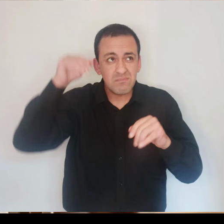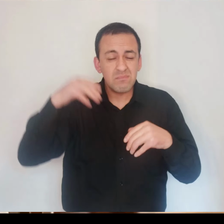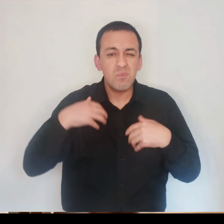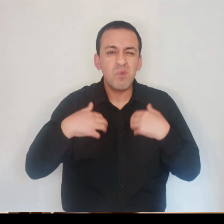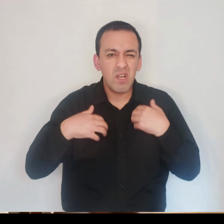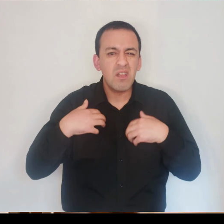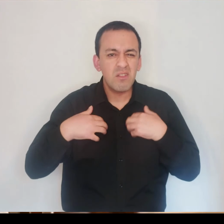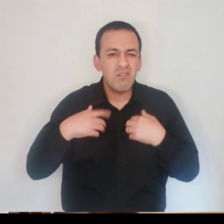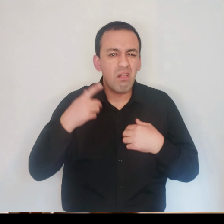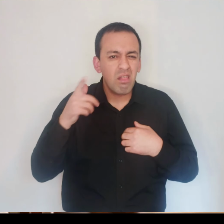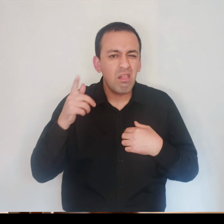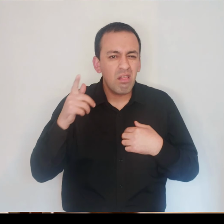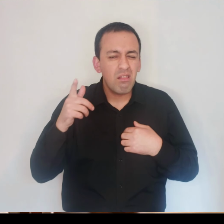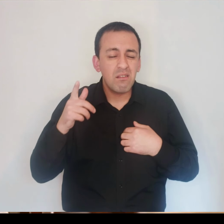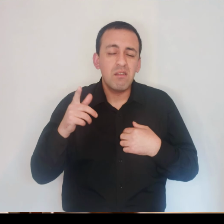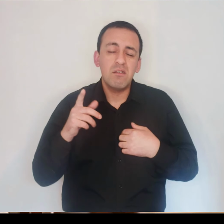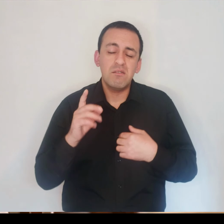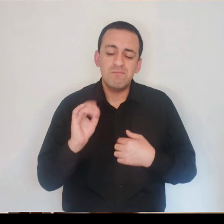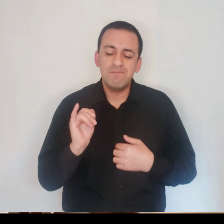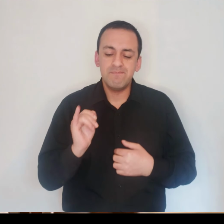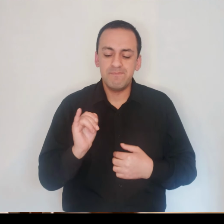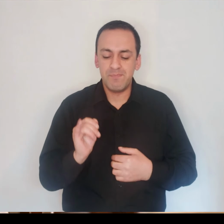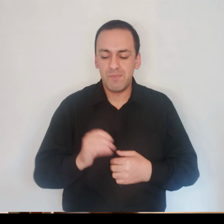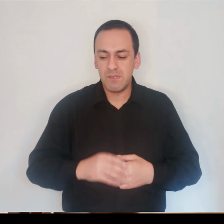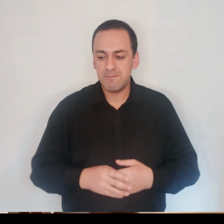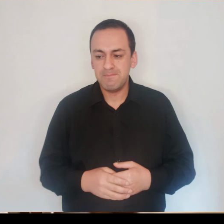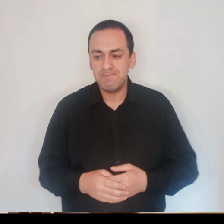Es como molesto, ¿no? Sí.